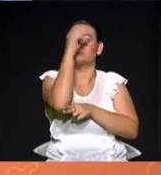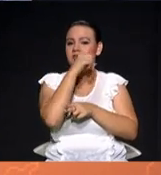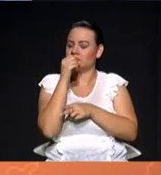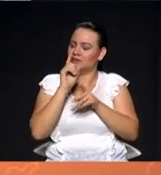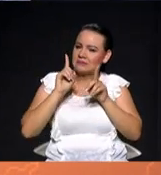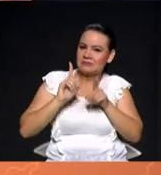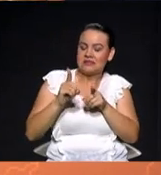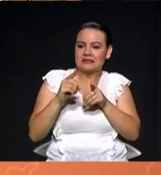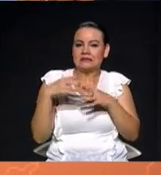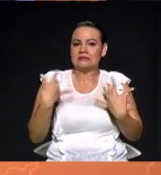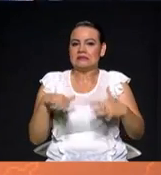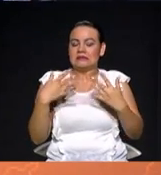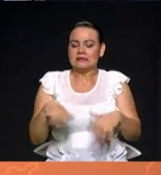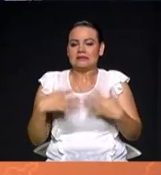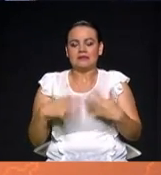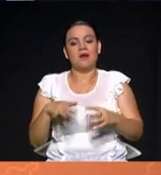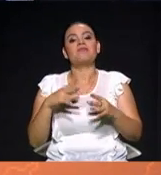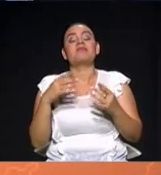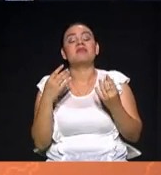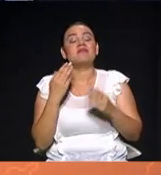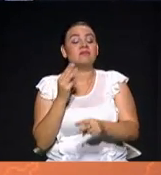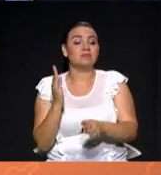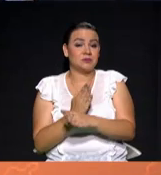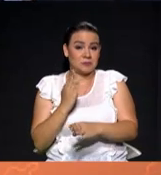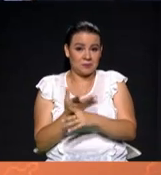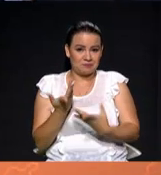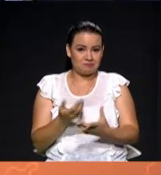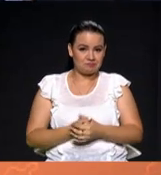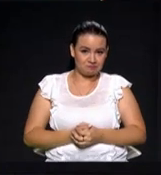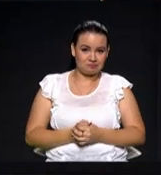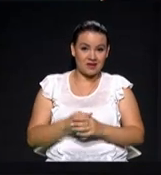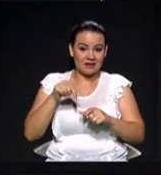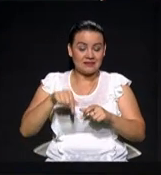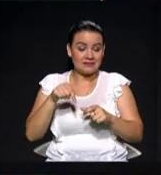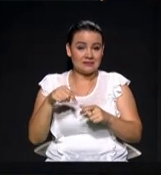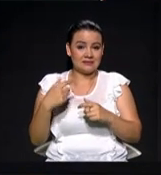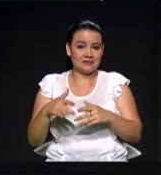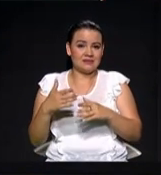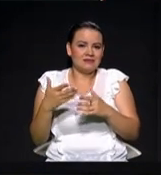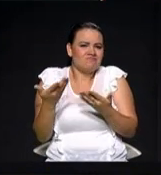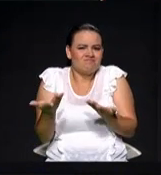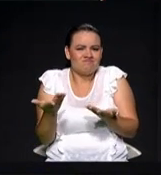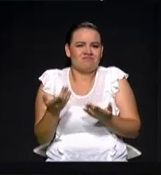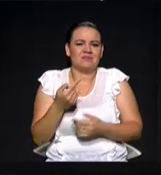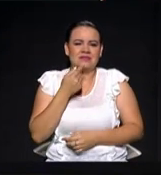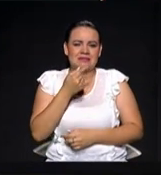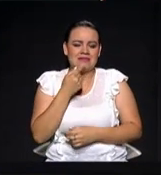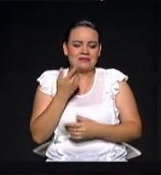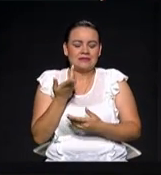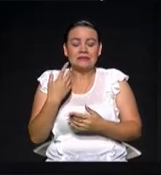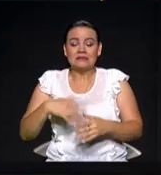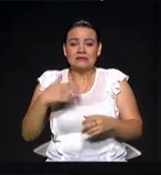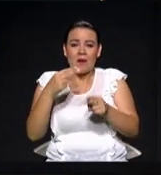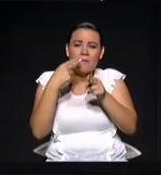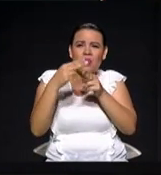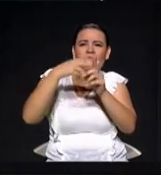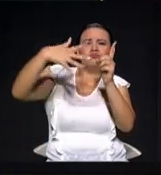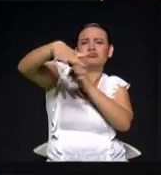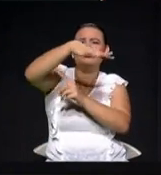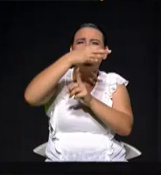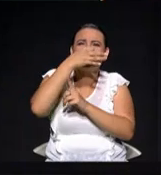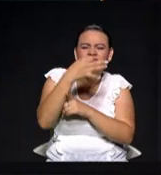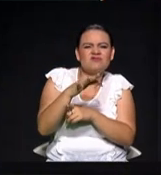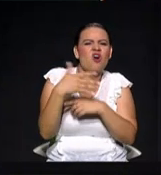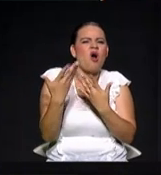justamente para ello se implementó el poeta es un protocolo para enfrentar este tipo de episodios como alcalde de medellín